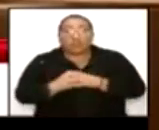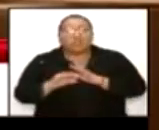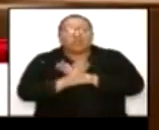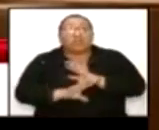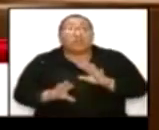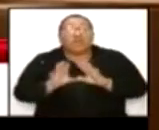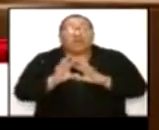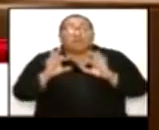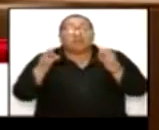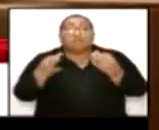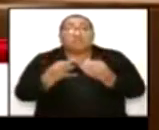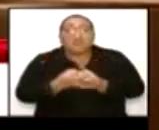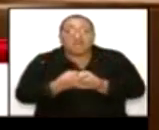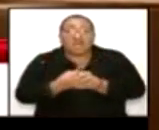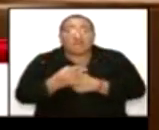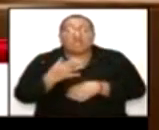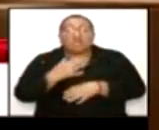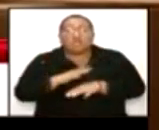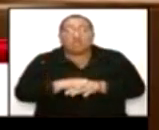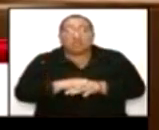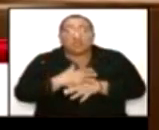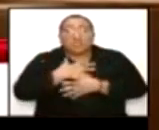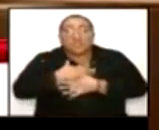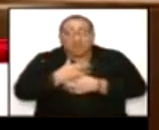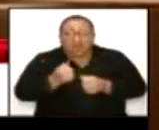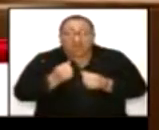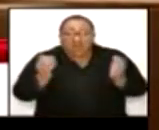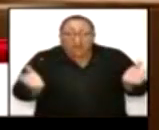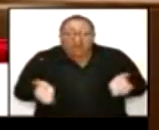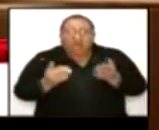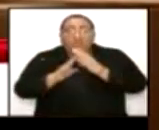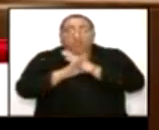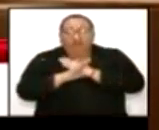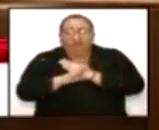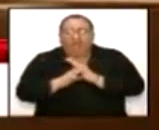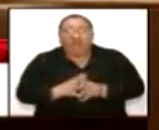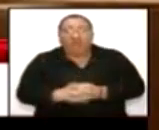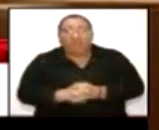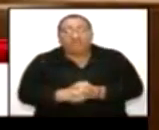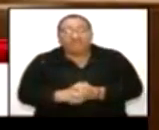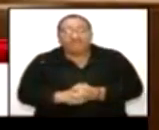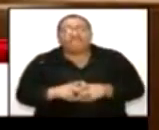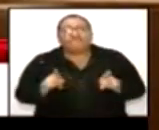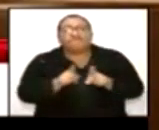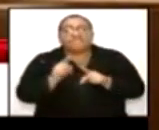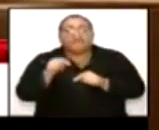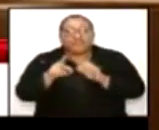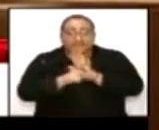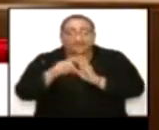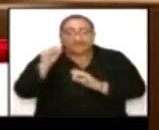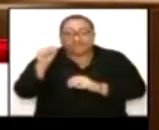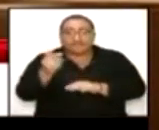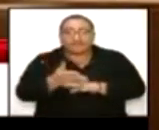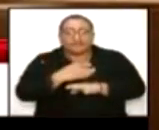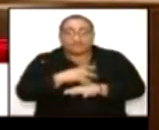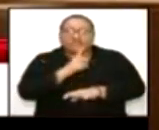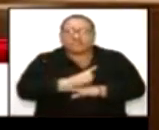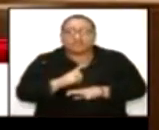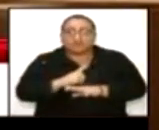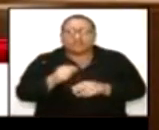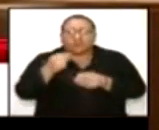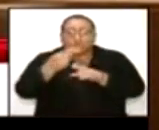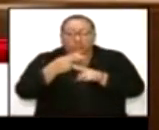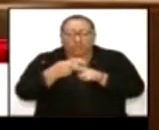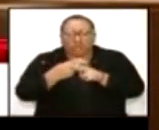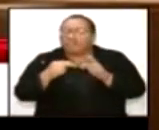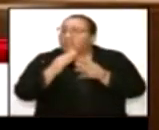la comunidad, así como el deber de contribuir a su promoción y defensa. Asimismo, este derecho ha sido desarrollado por normas